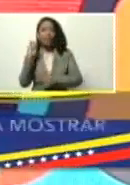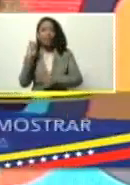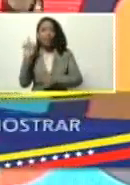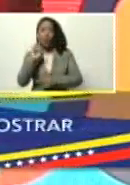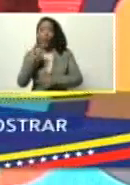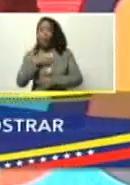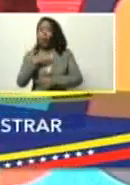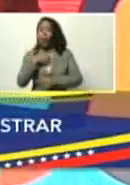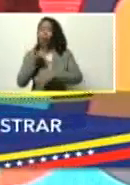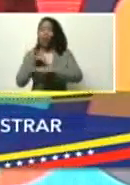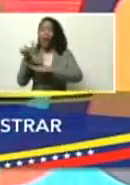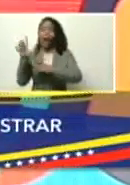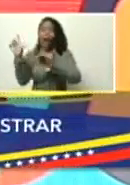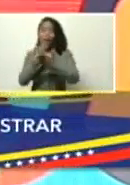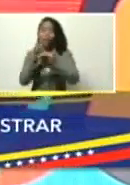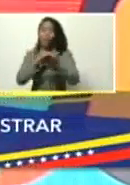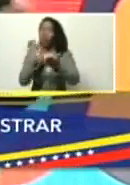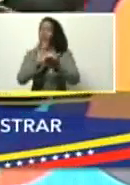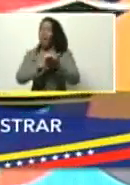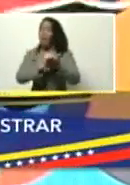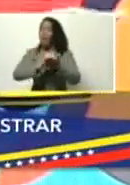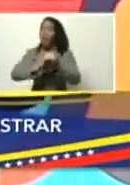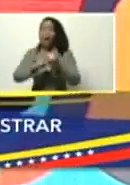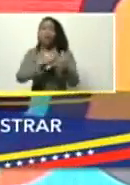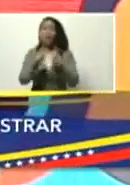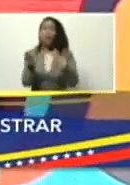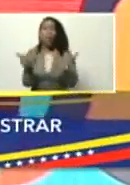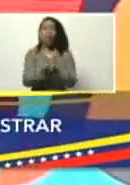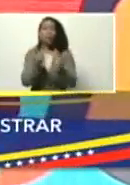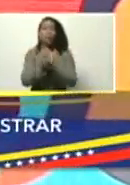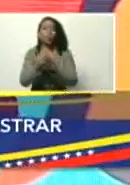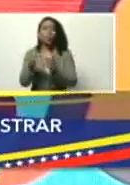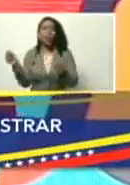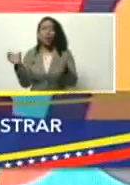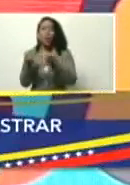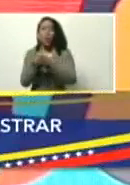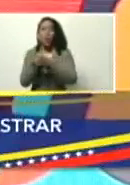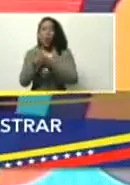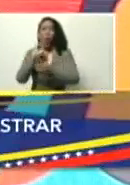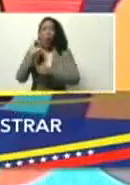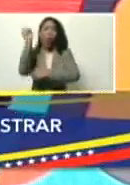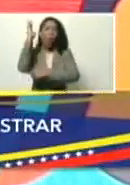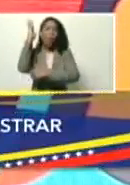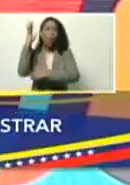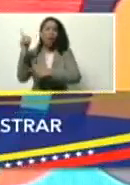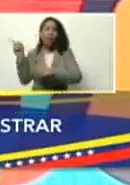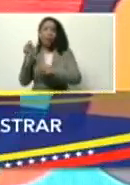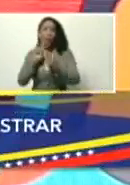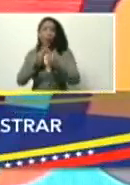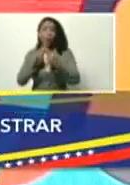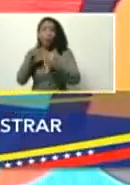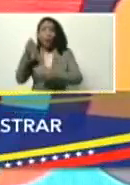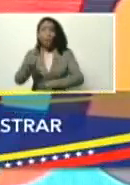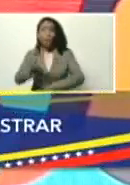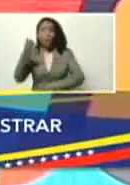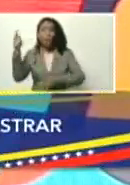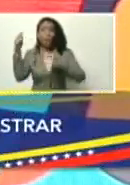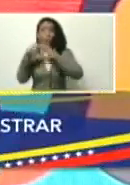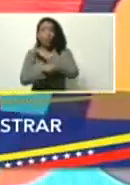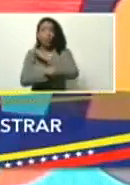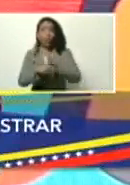dejar solo en los libros o en los coloquios, en las conferencias, este conocimiento tan